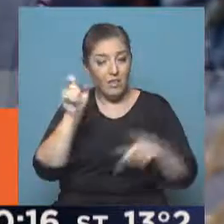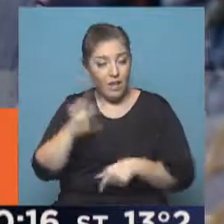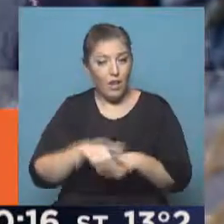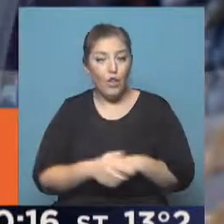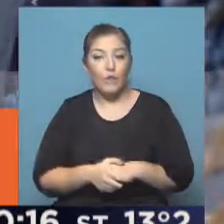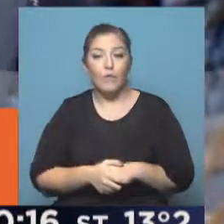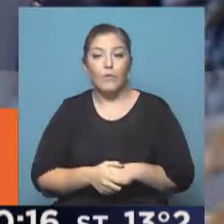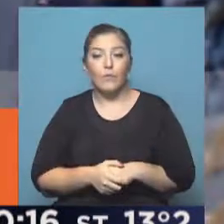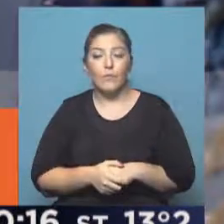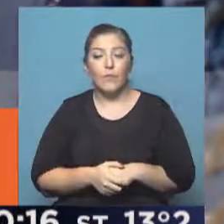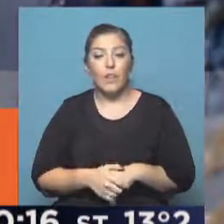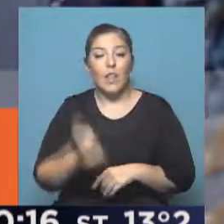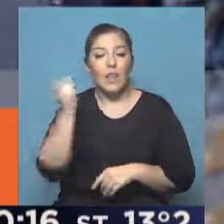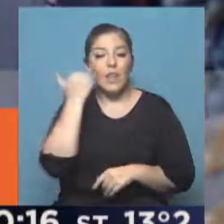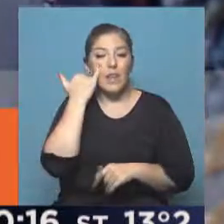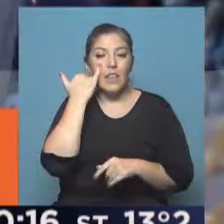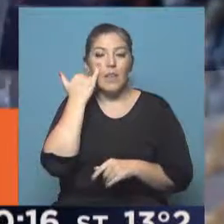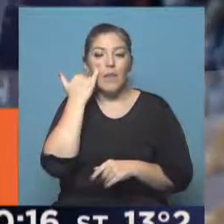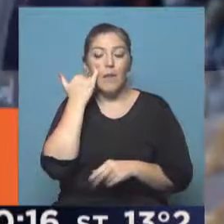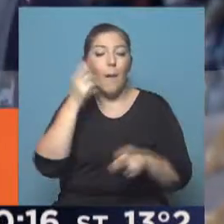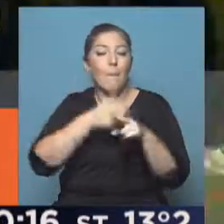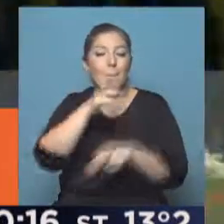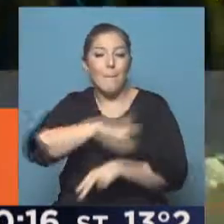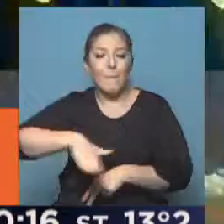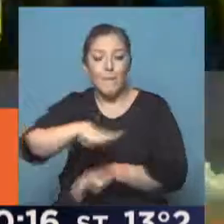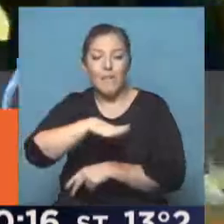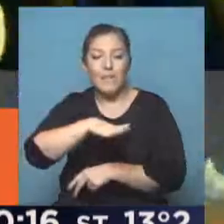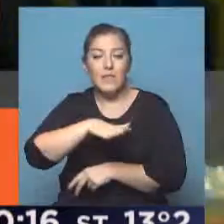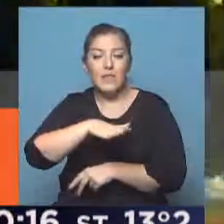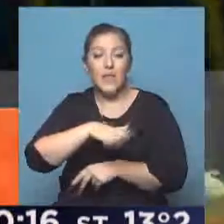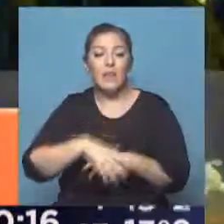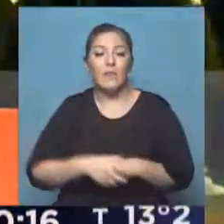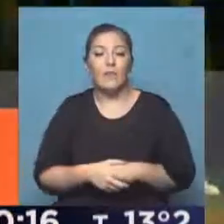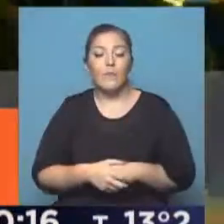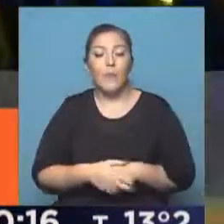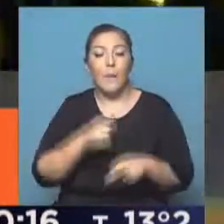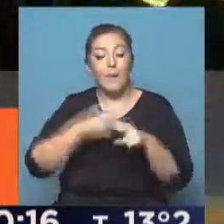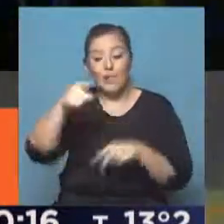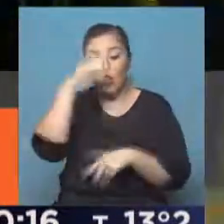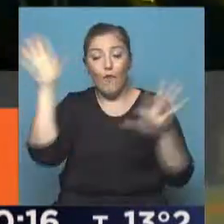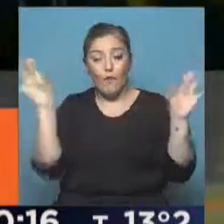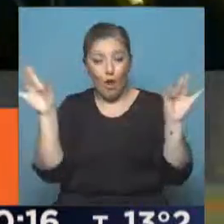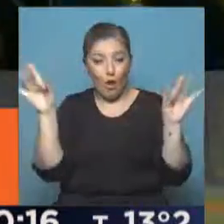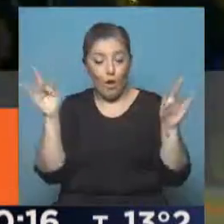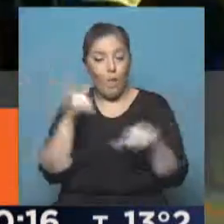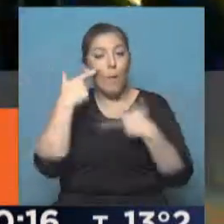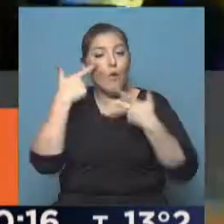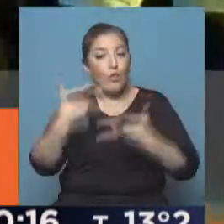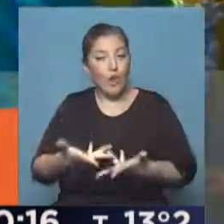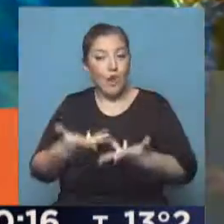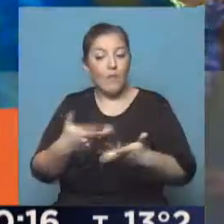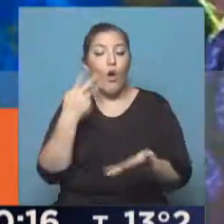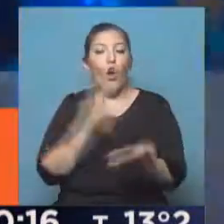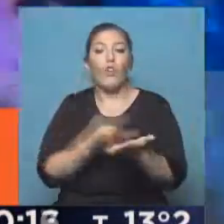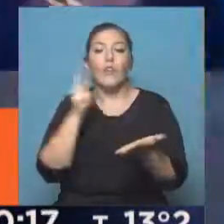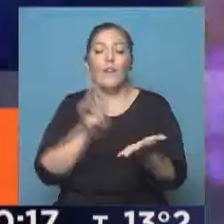Atahualpa Yupanqui y en esta legendaria Plaza Próspero Molina, la Plaza Nacional del Folclore, para demostrar una vez